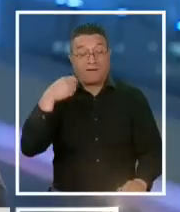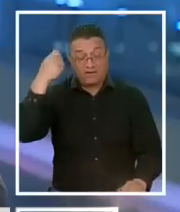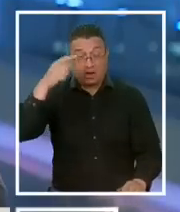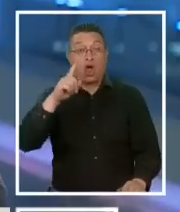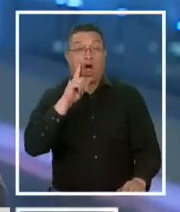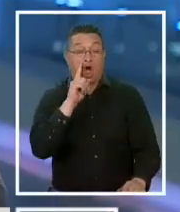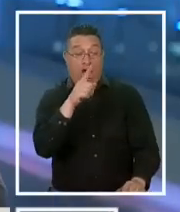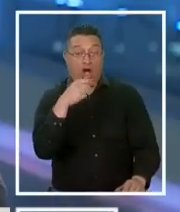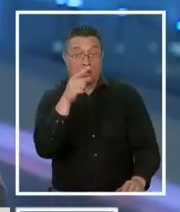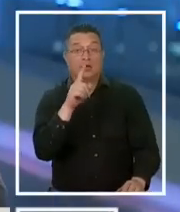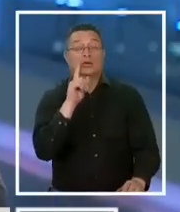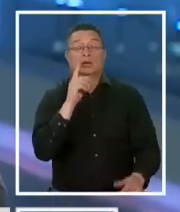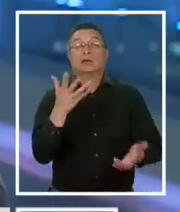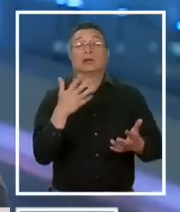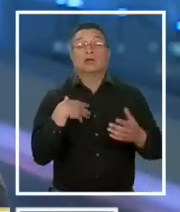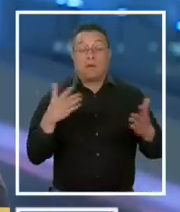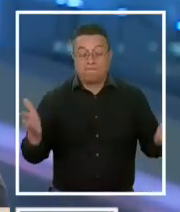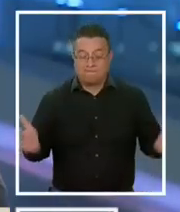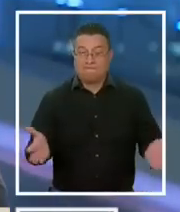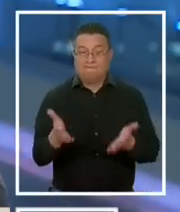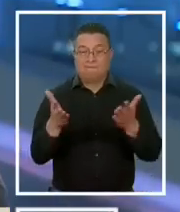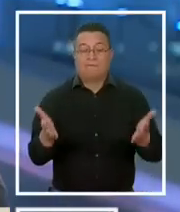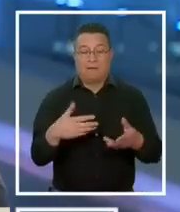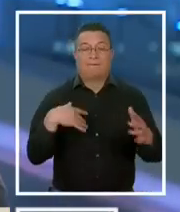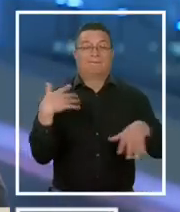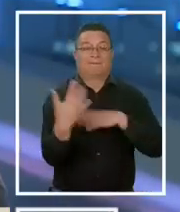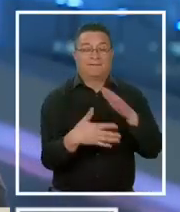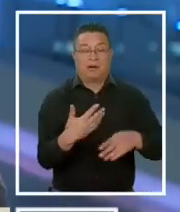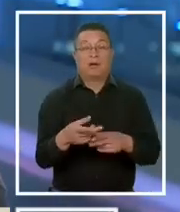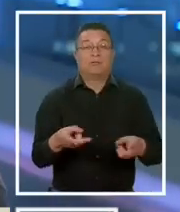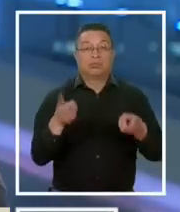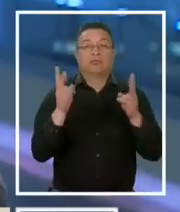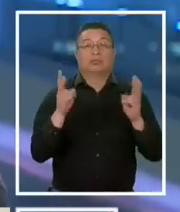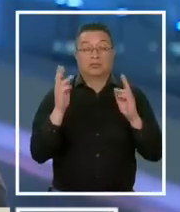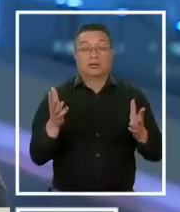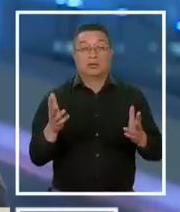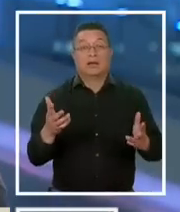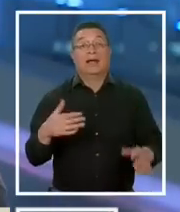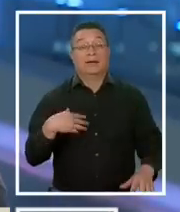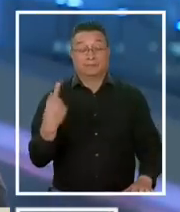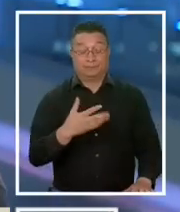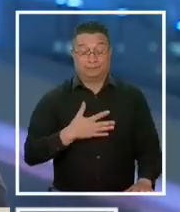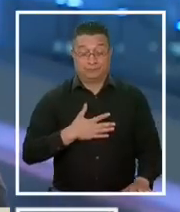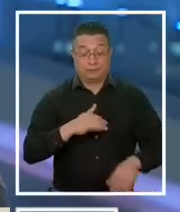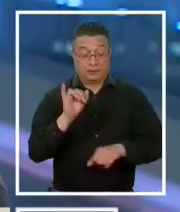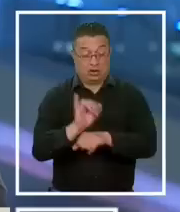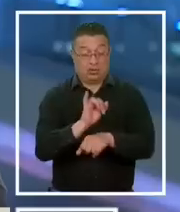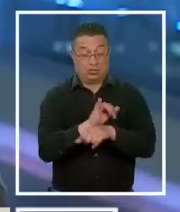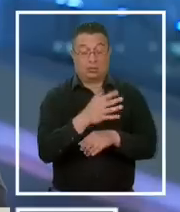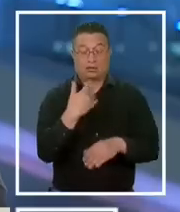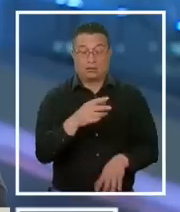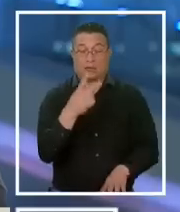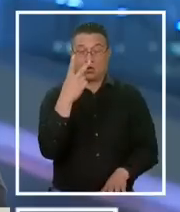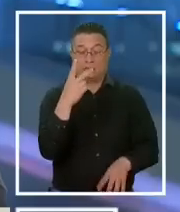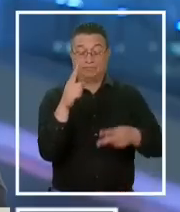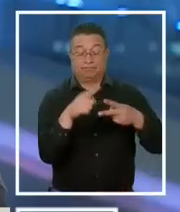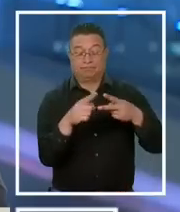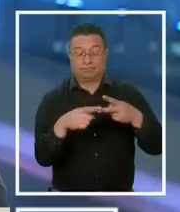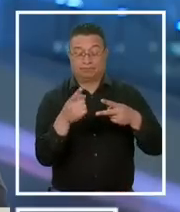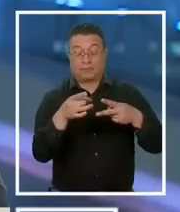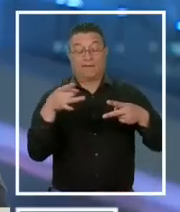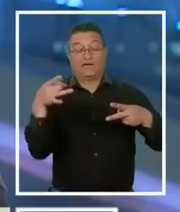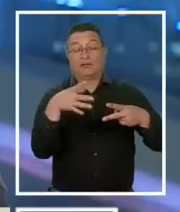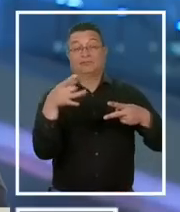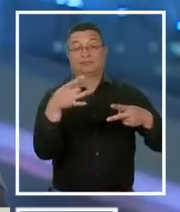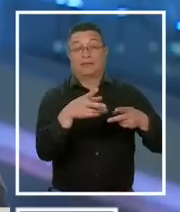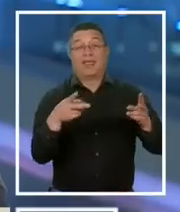video y que lo que hace de alguna forma es promover la generación de esta violencia nosotros eso como institución lo planteamos desde dos focos Por una parte la